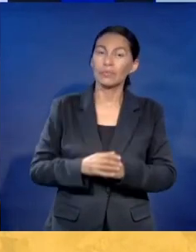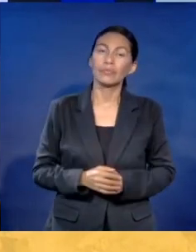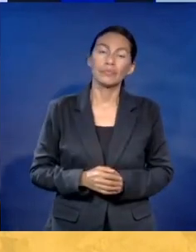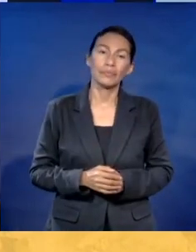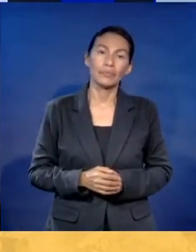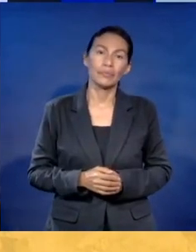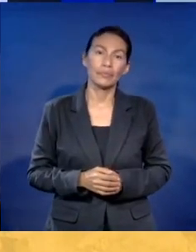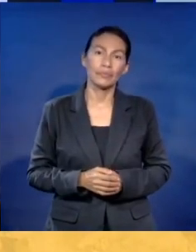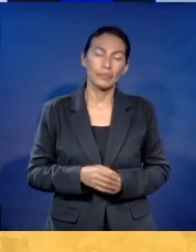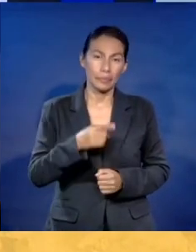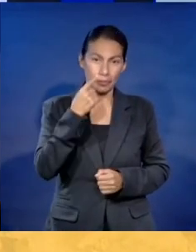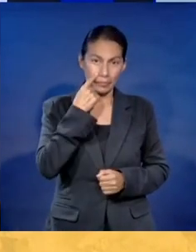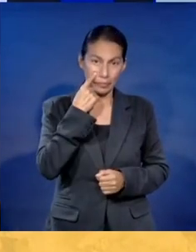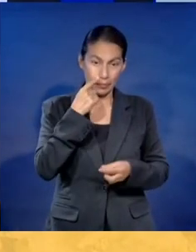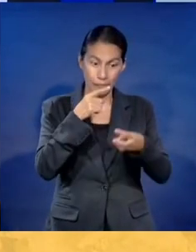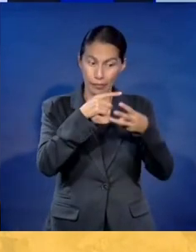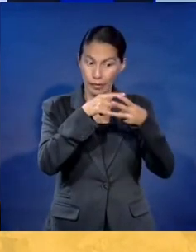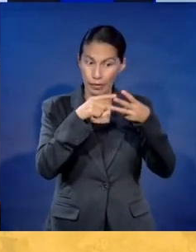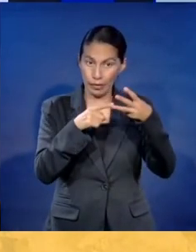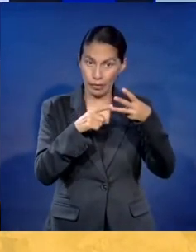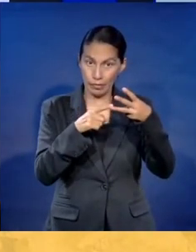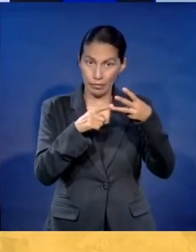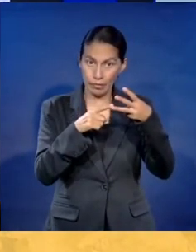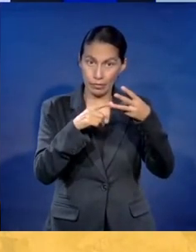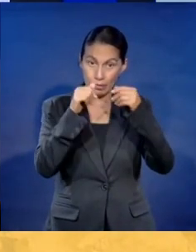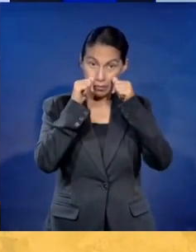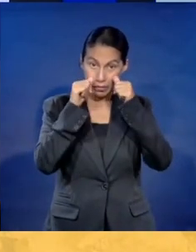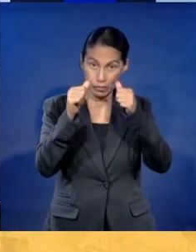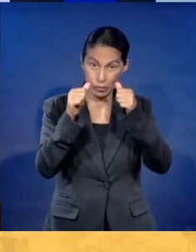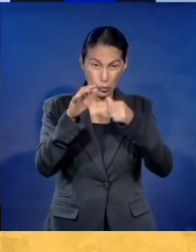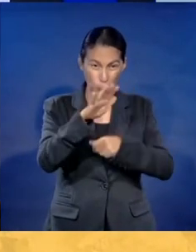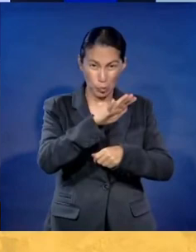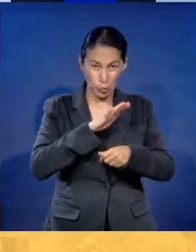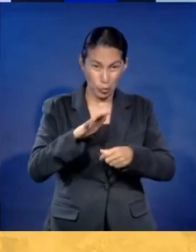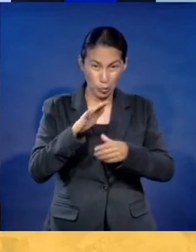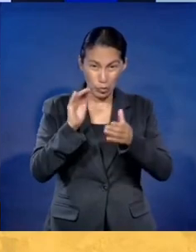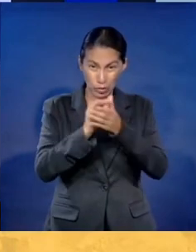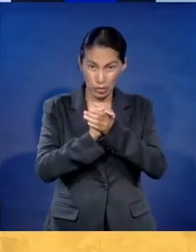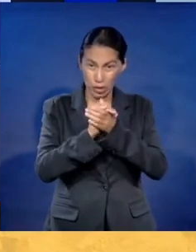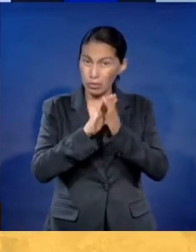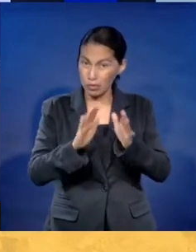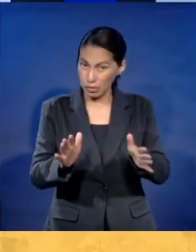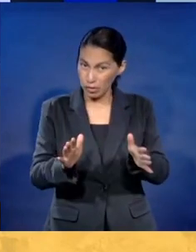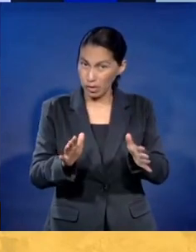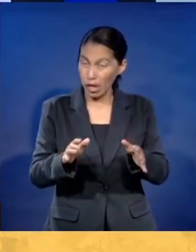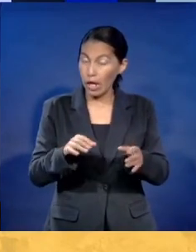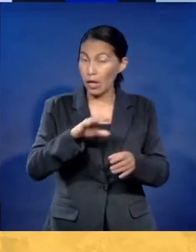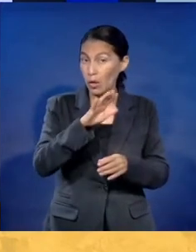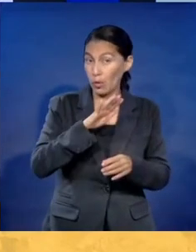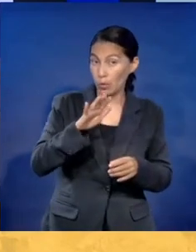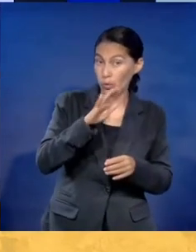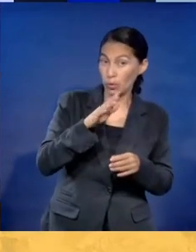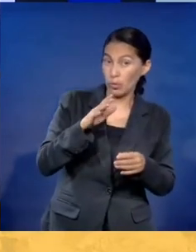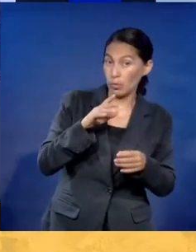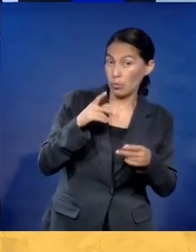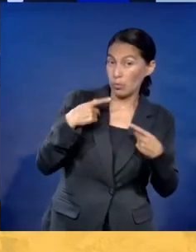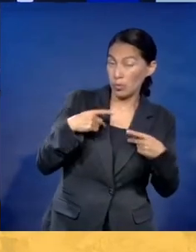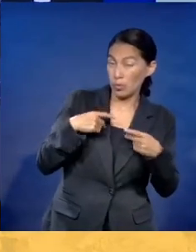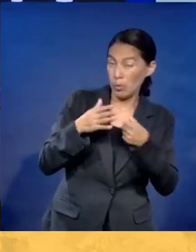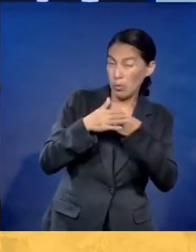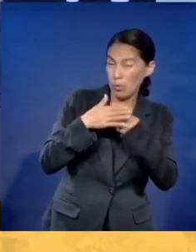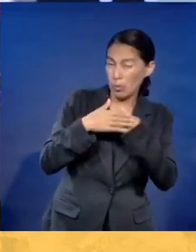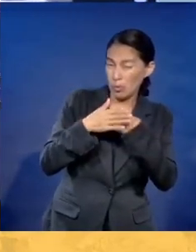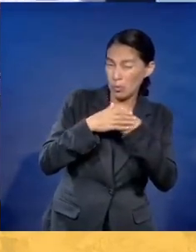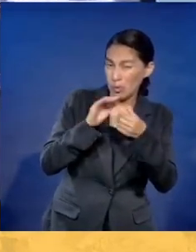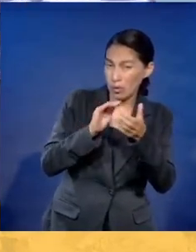los que estamos casados y los que un día queremos casarnos ojo pestañas Ceja y mucha oreja por favor saque su Biblia esta